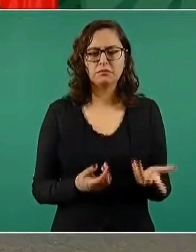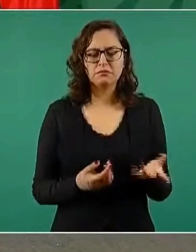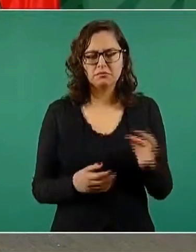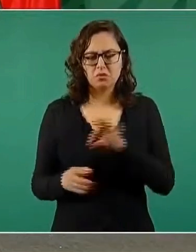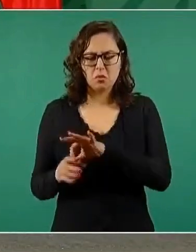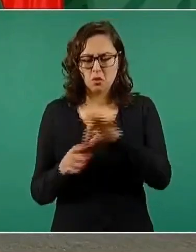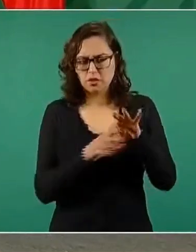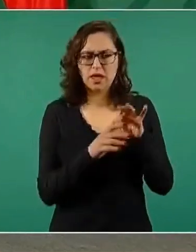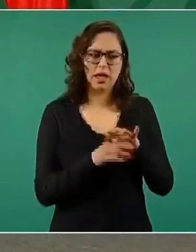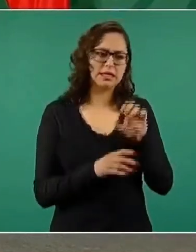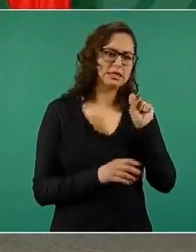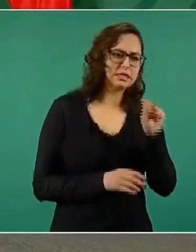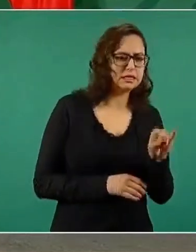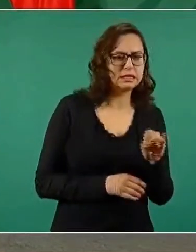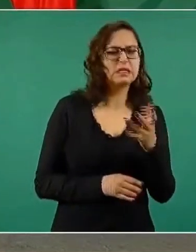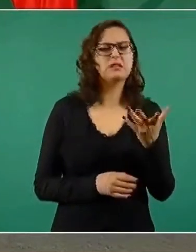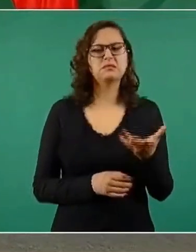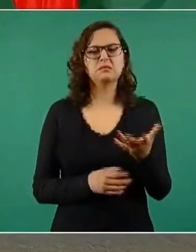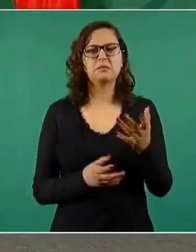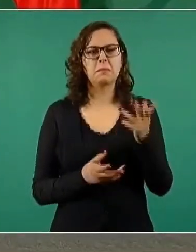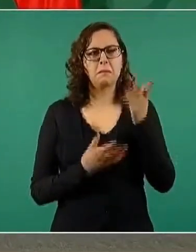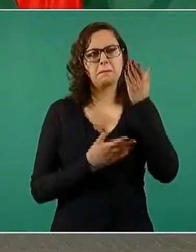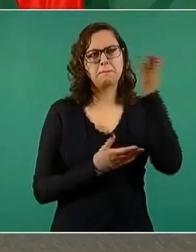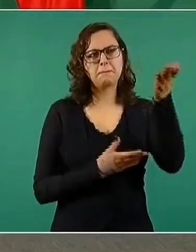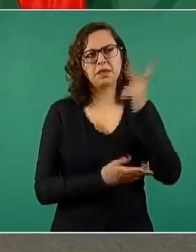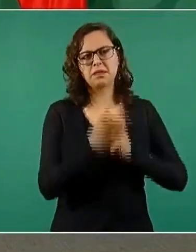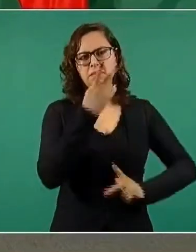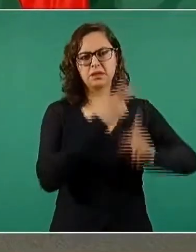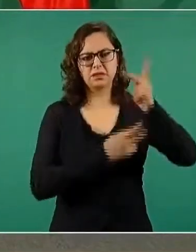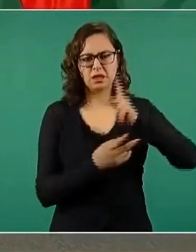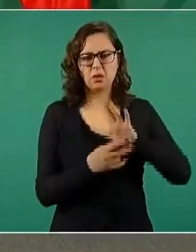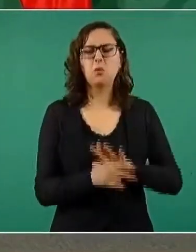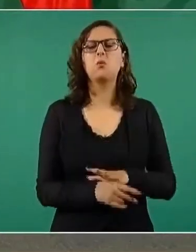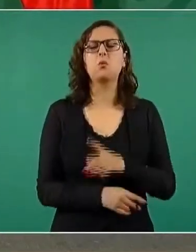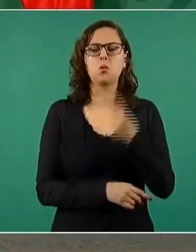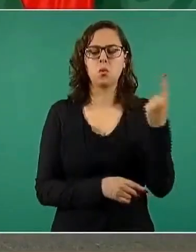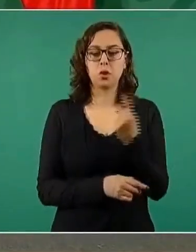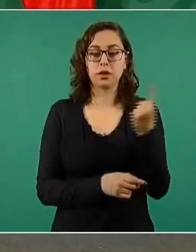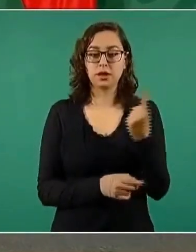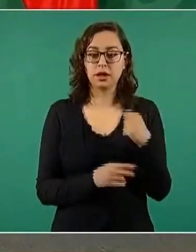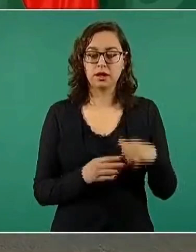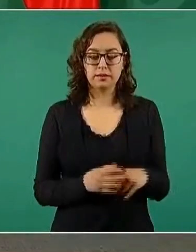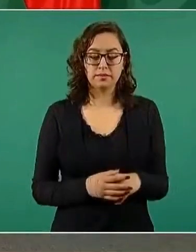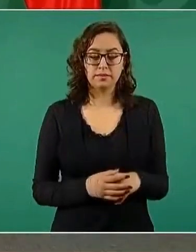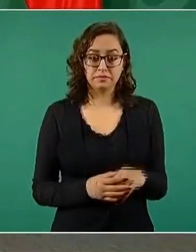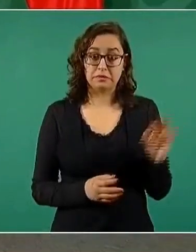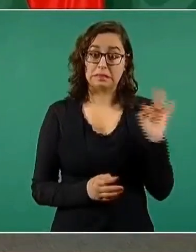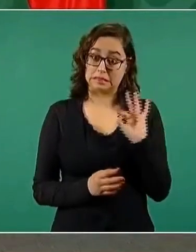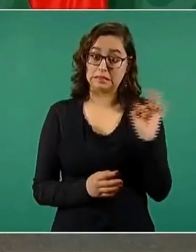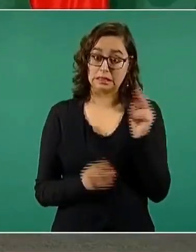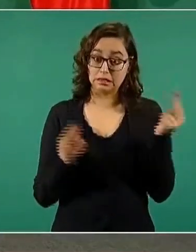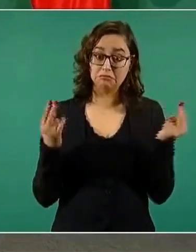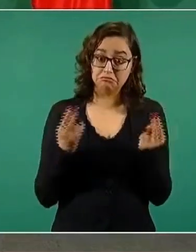votaron a favor del incremento de la deuda, si hay justificación